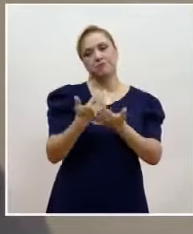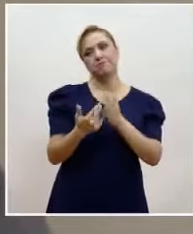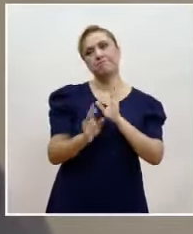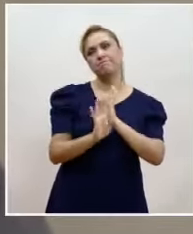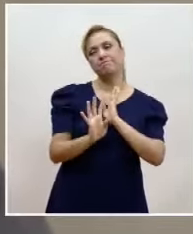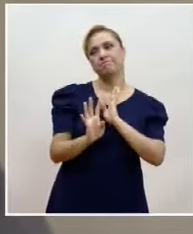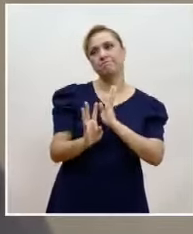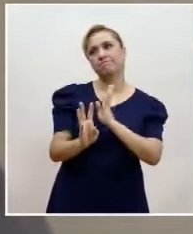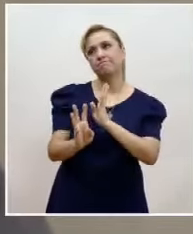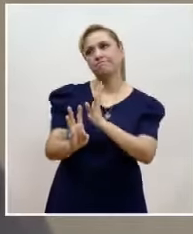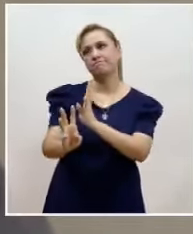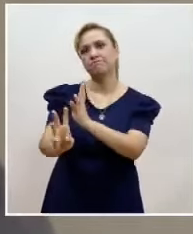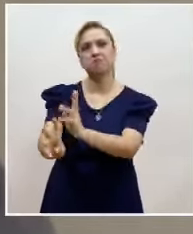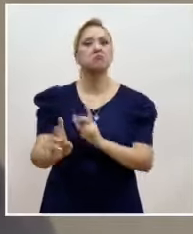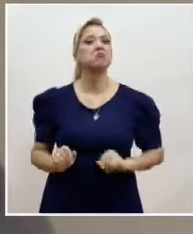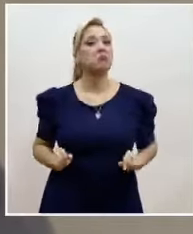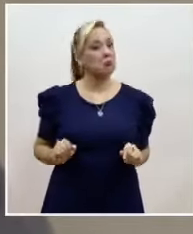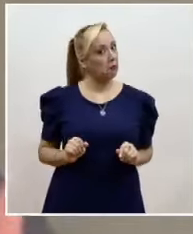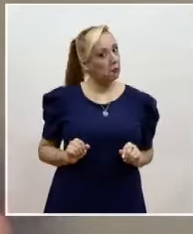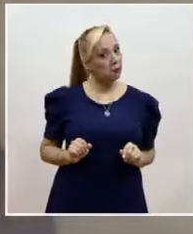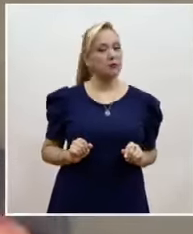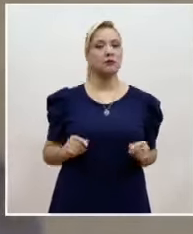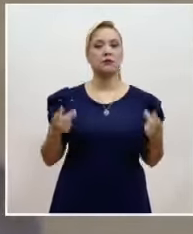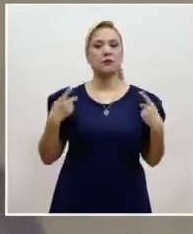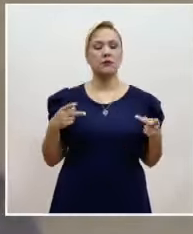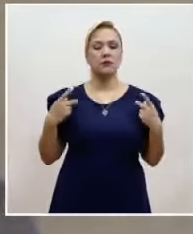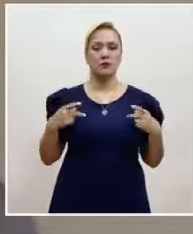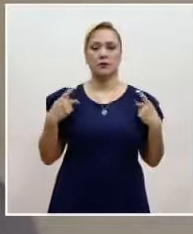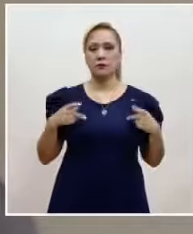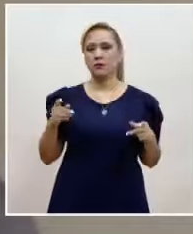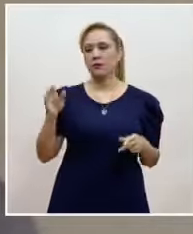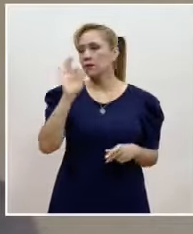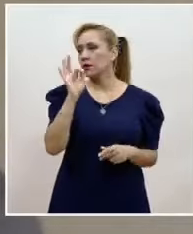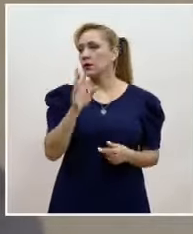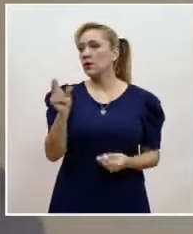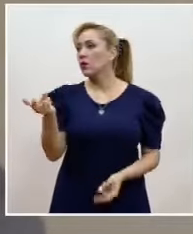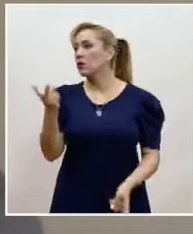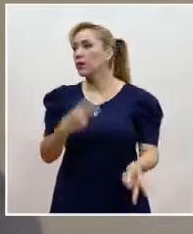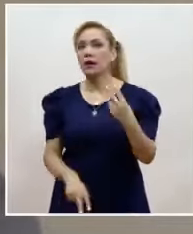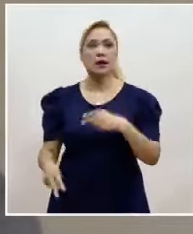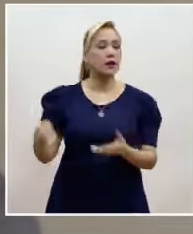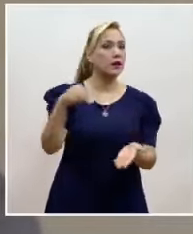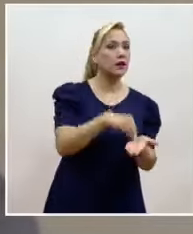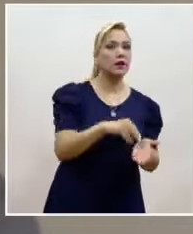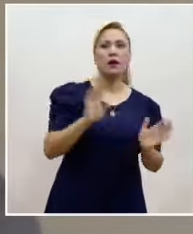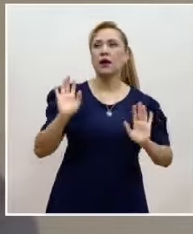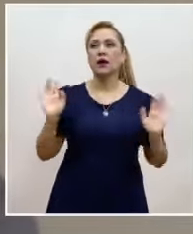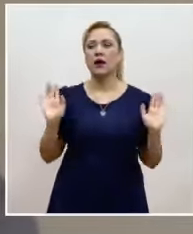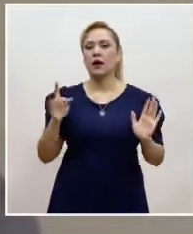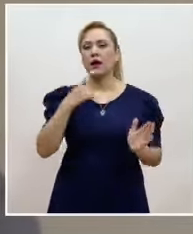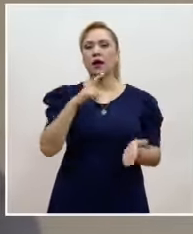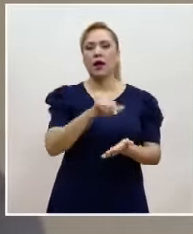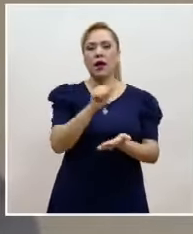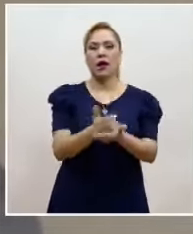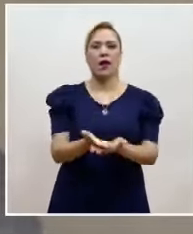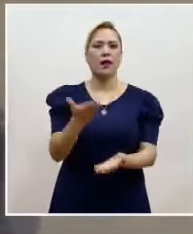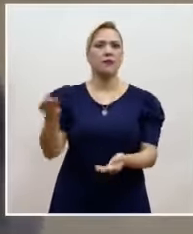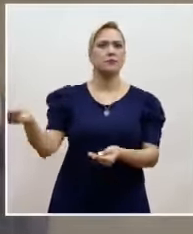grados mayores de que sin personas físicas determinando dónde iba a llegar la demanda,